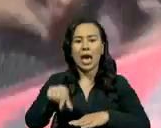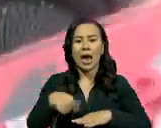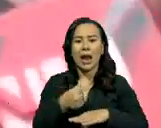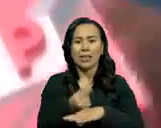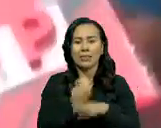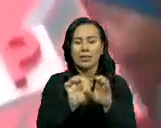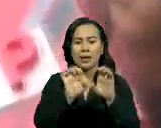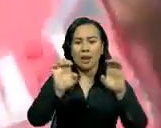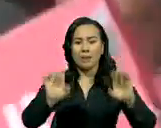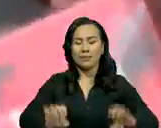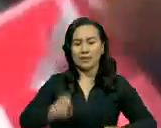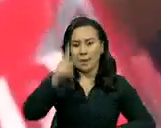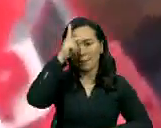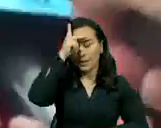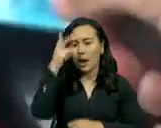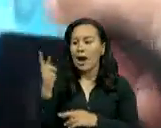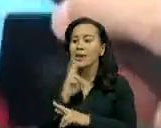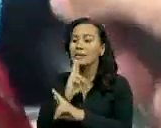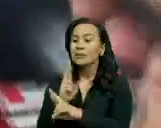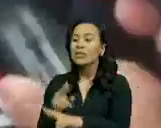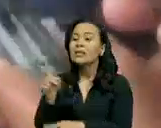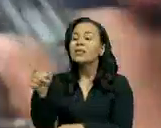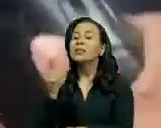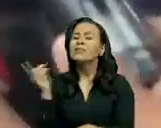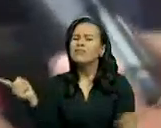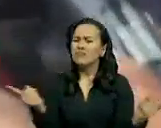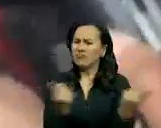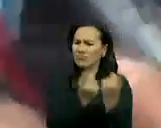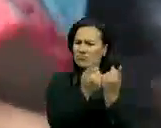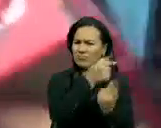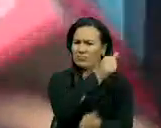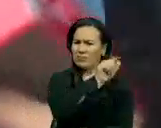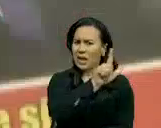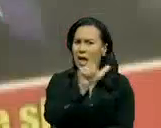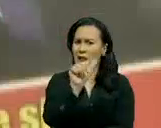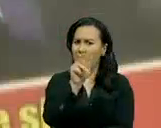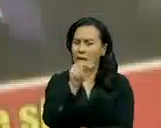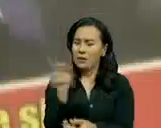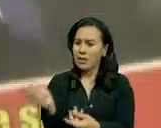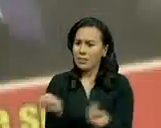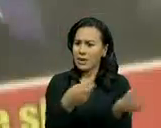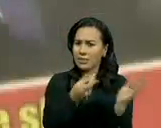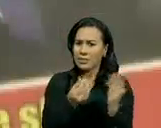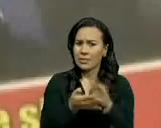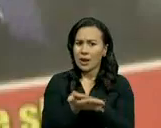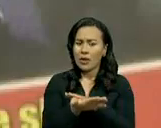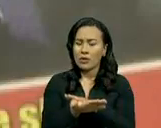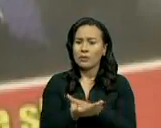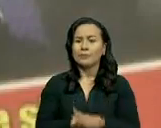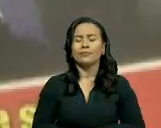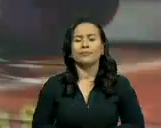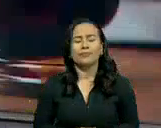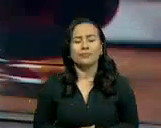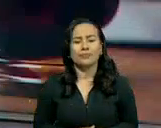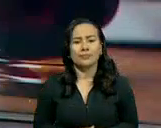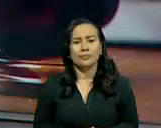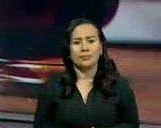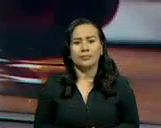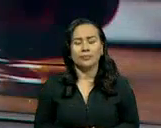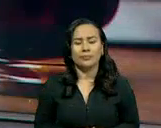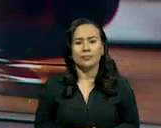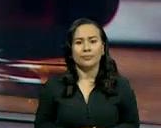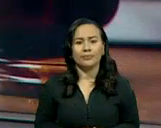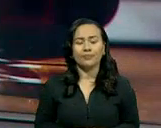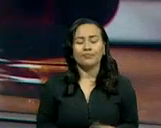sobre los presuntos vínculos que mantuvo con García. Informó Valeria Navarro.